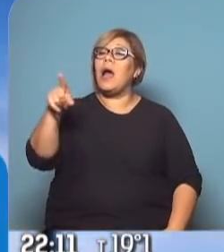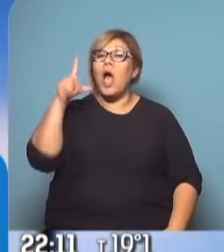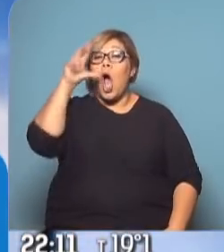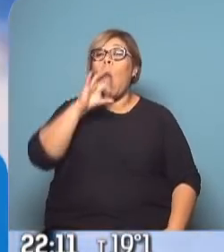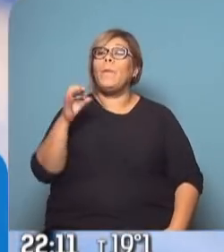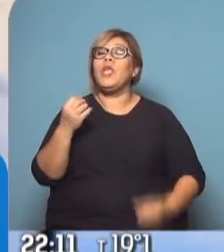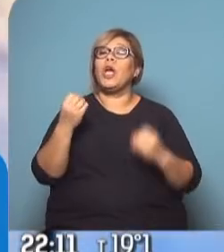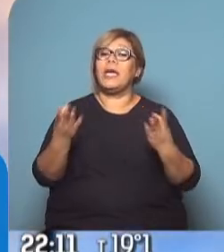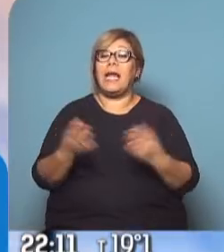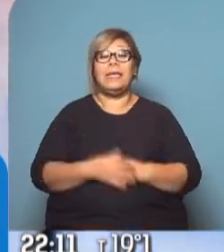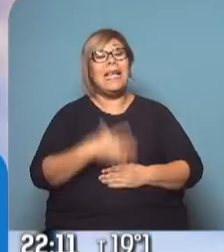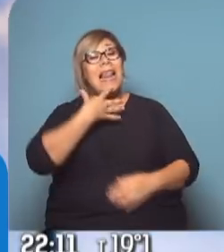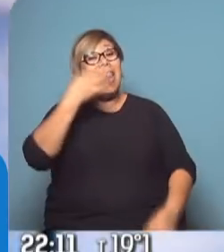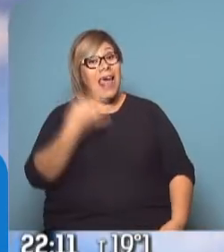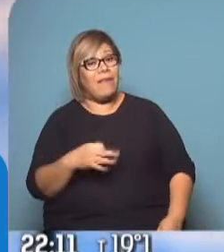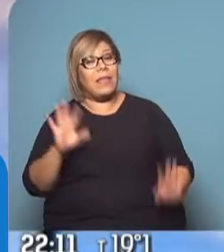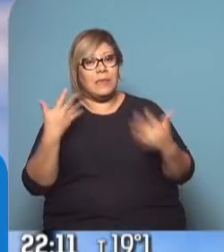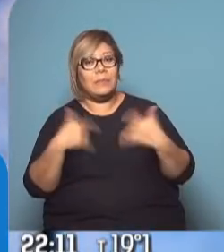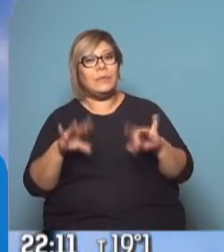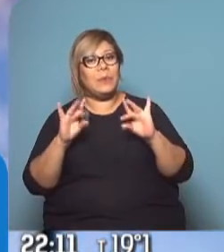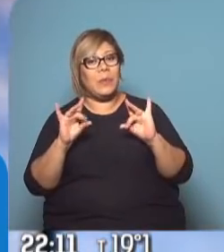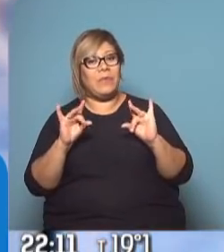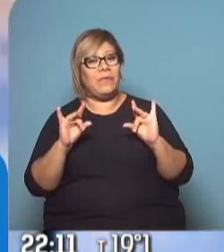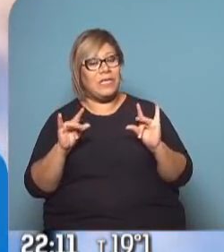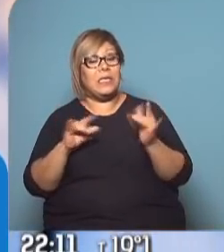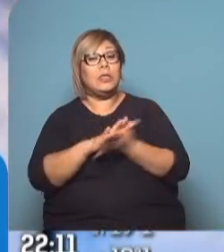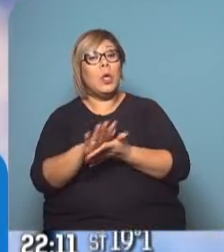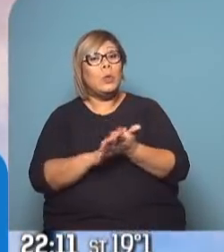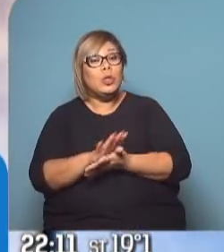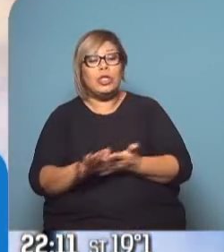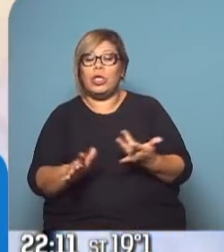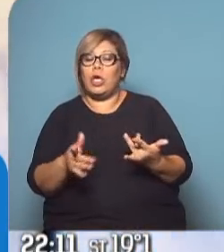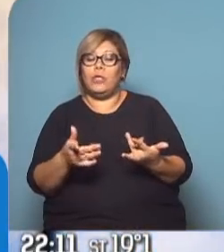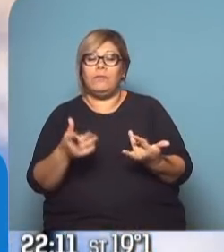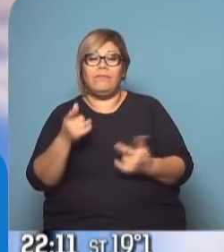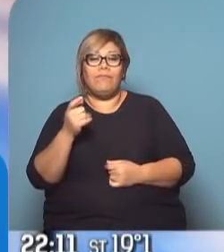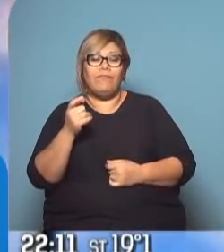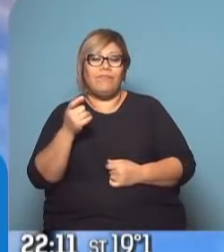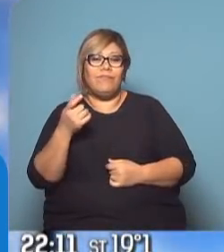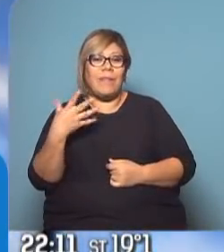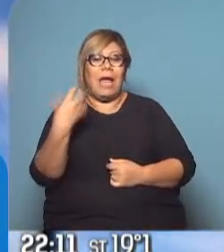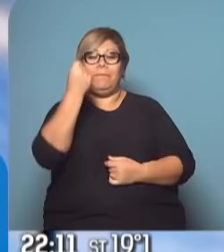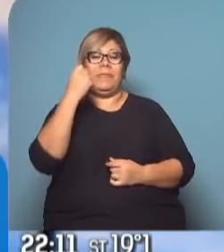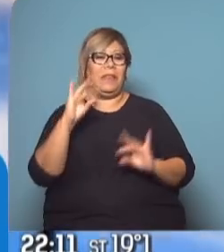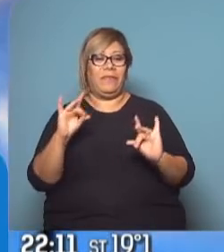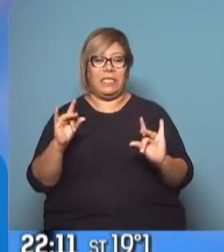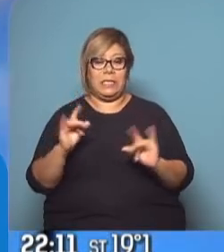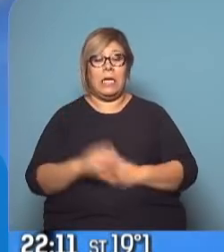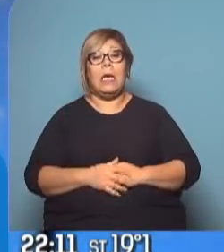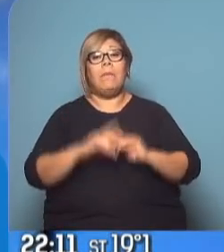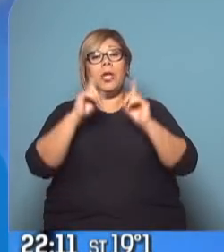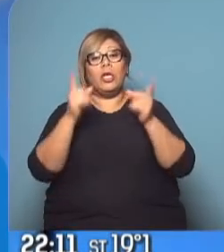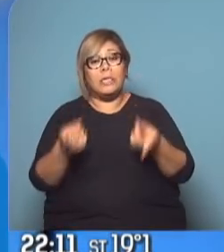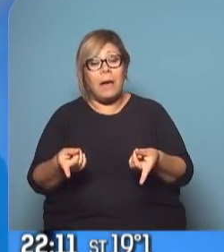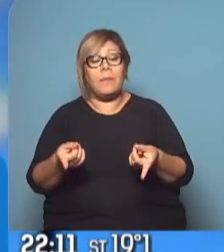mundo, que es realmente sumamente compleja y de difícil solución. Pero antes de entrar, yo creo, en los detalles, tenemos que tener muy presente, sobre todo teniendo en